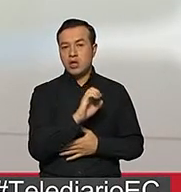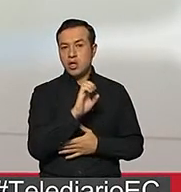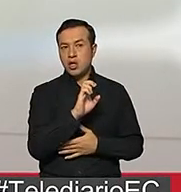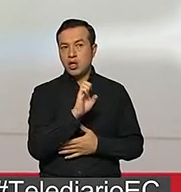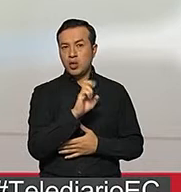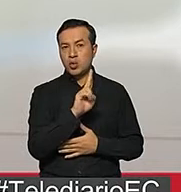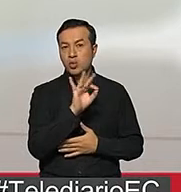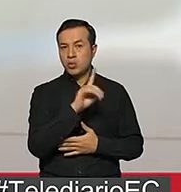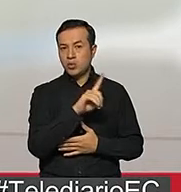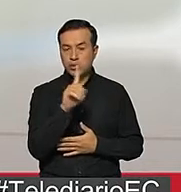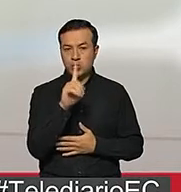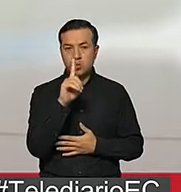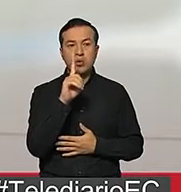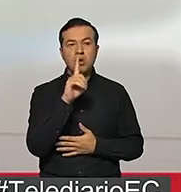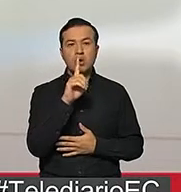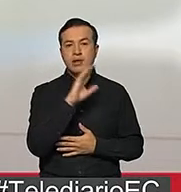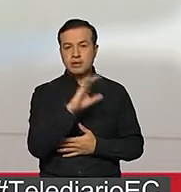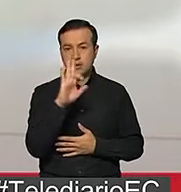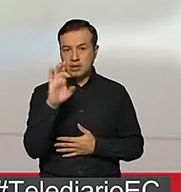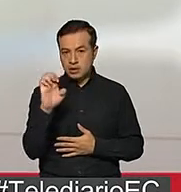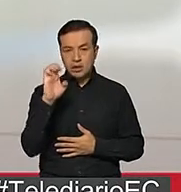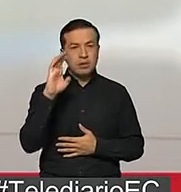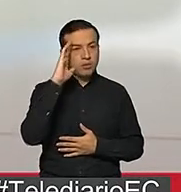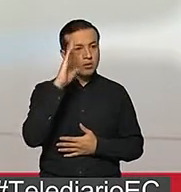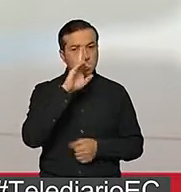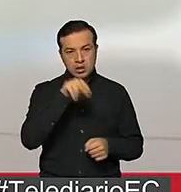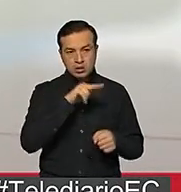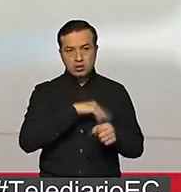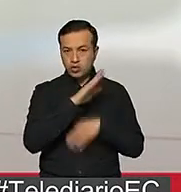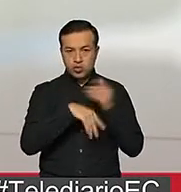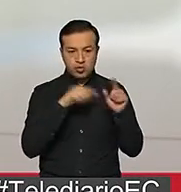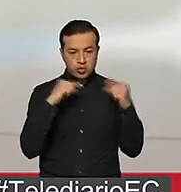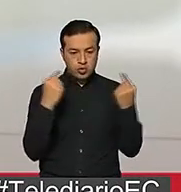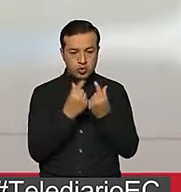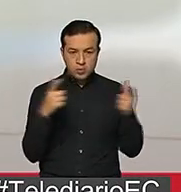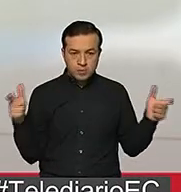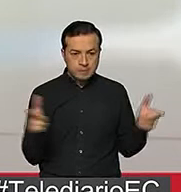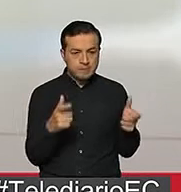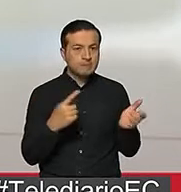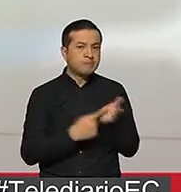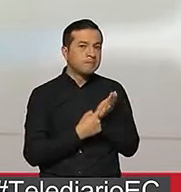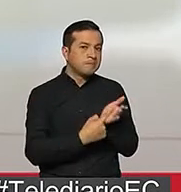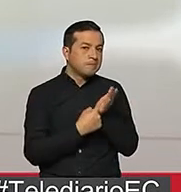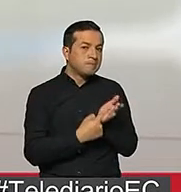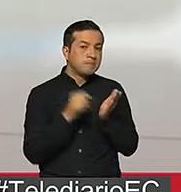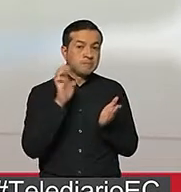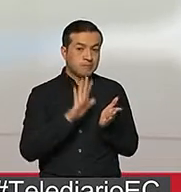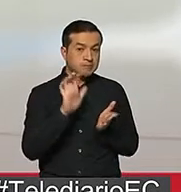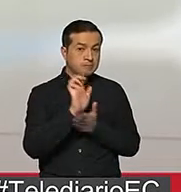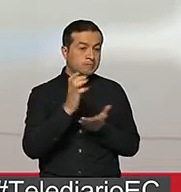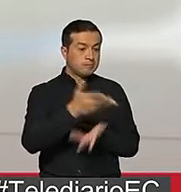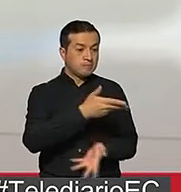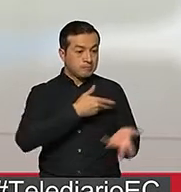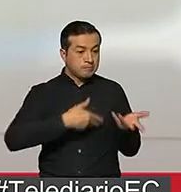policía nacional todos de todos nos articulamos en una mesa de seguridad vial permanentemente a nivel nacional y